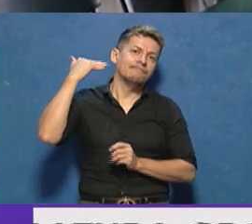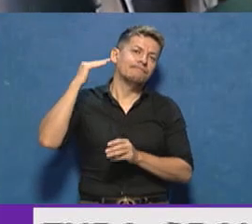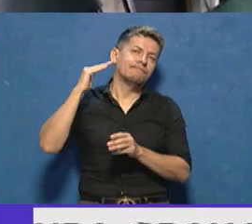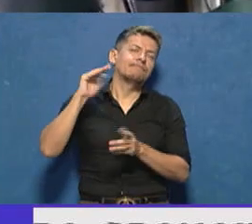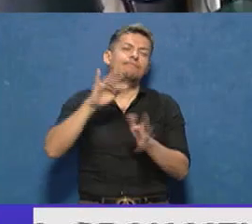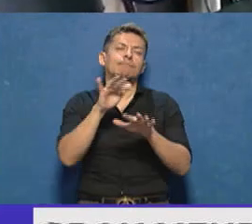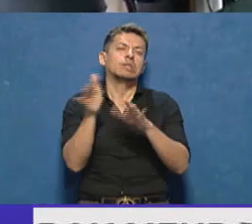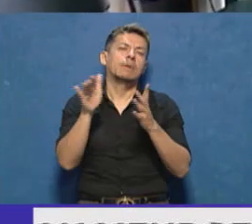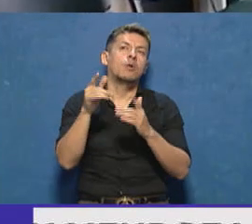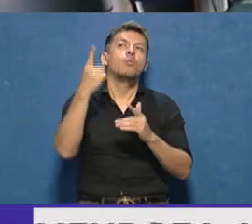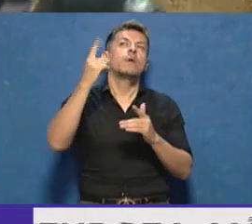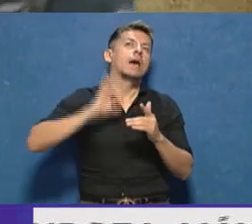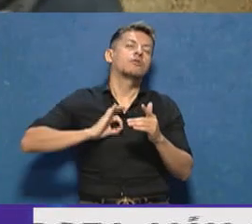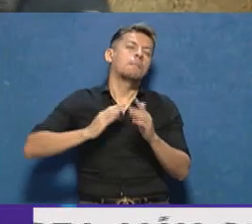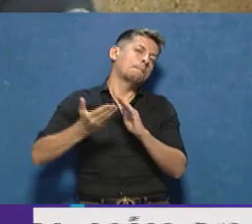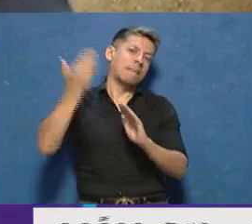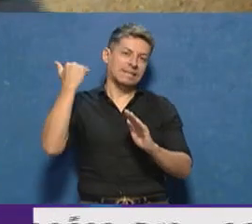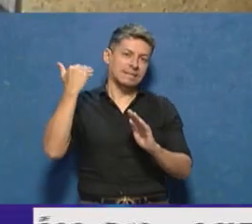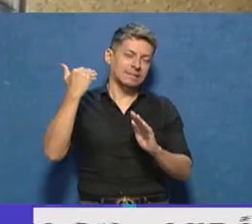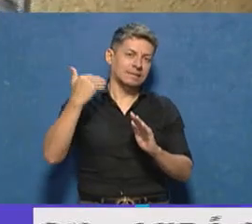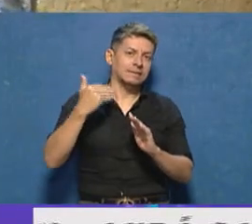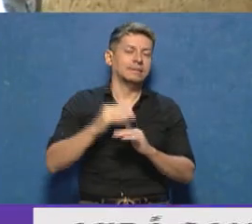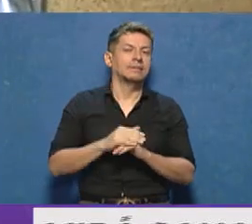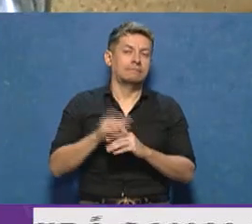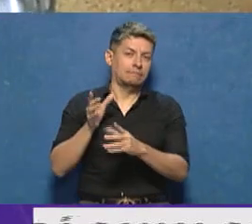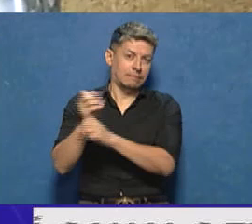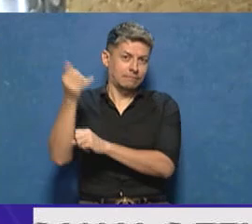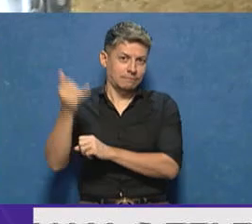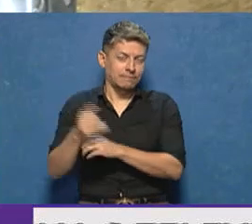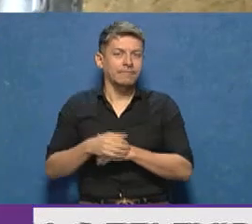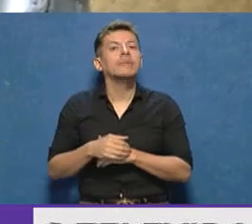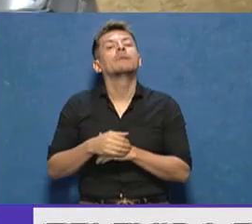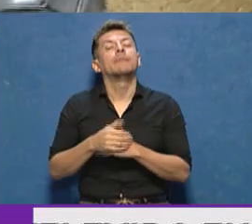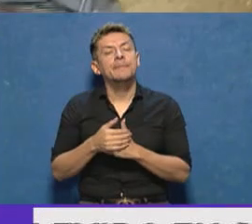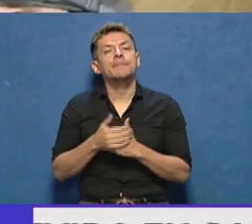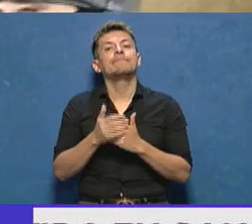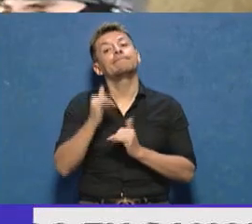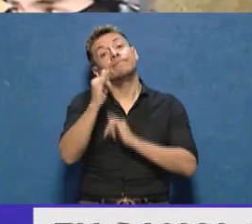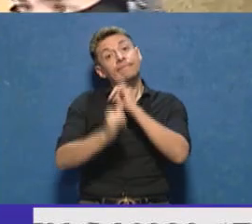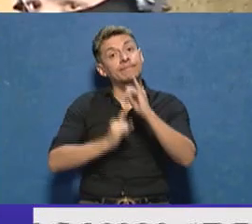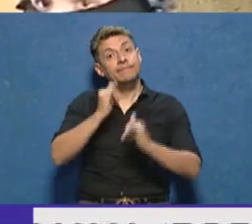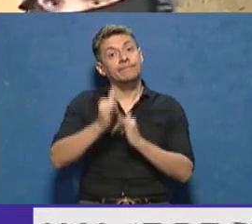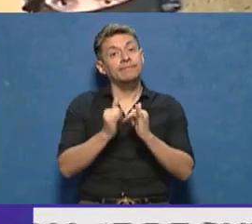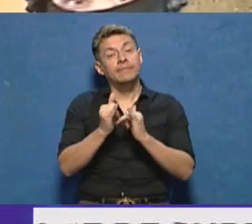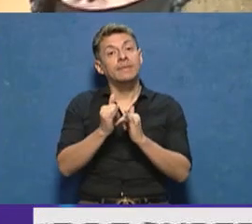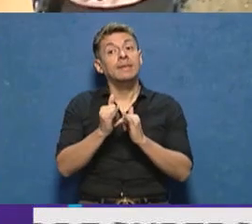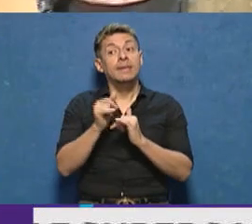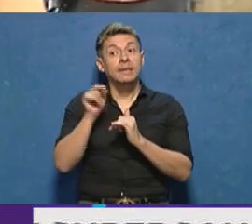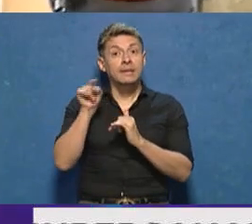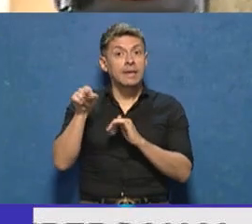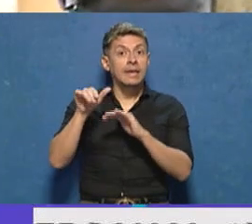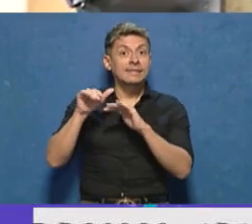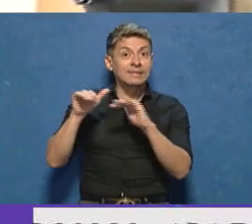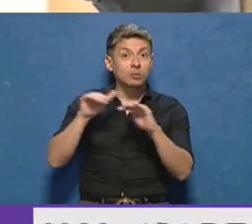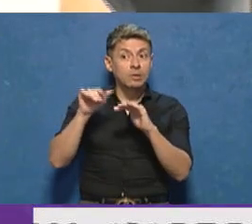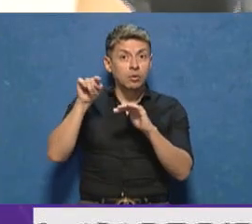poco más de un año que esto ocurrió. Por eso es que decíamos, este hecho va a ser